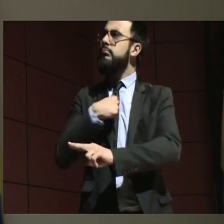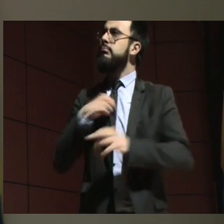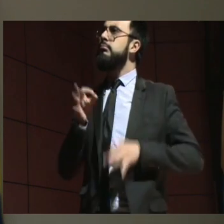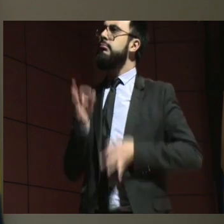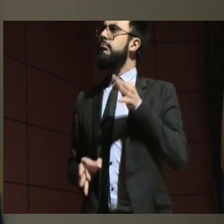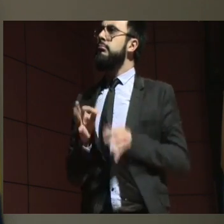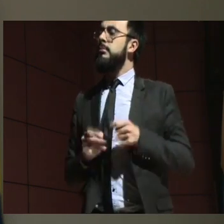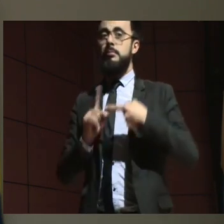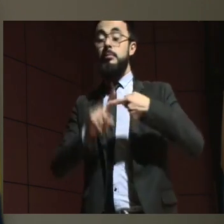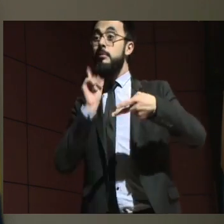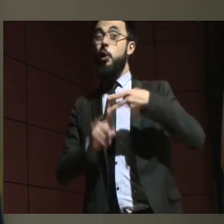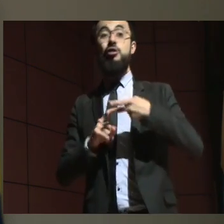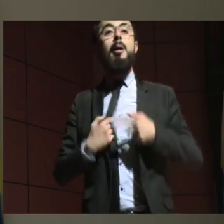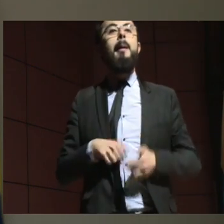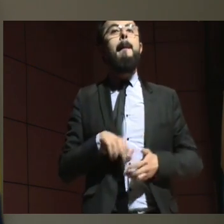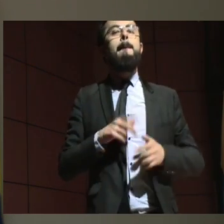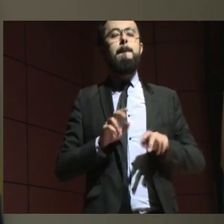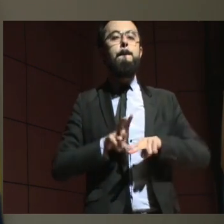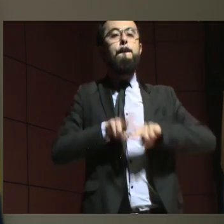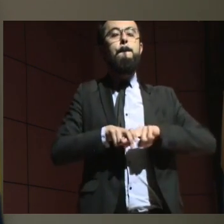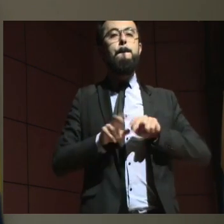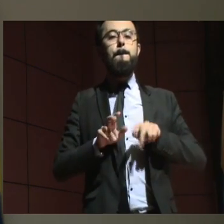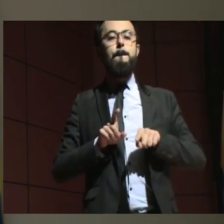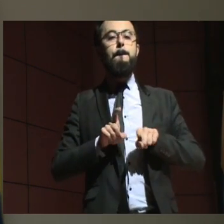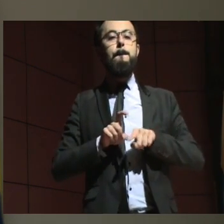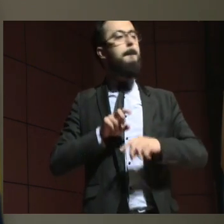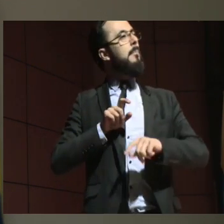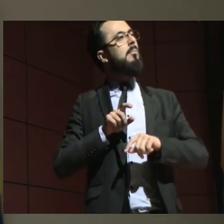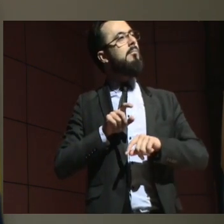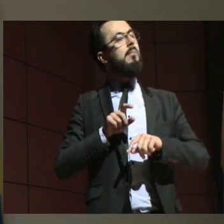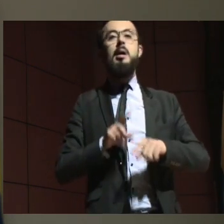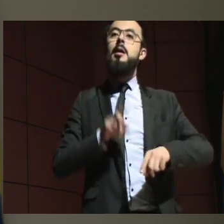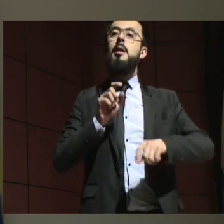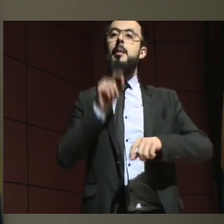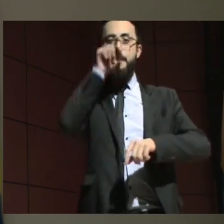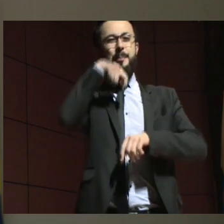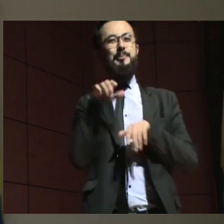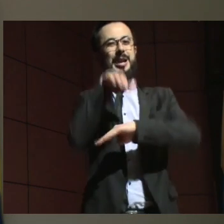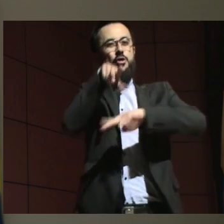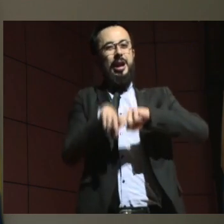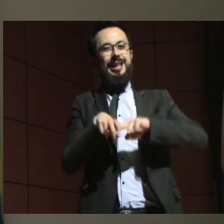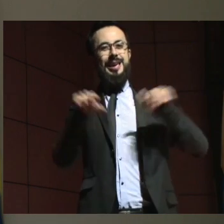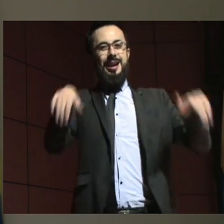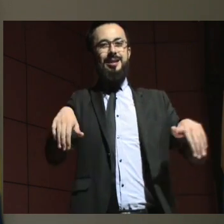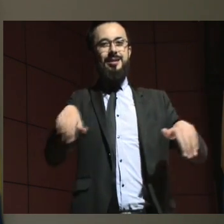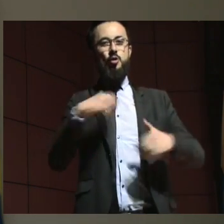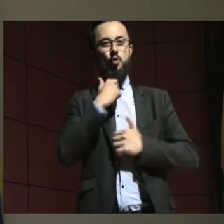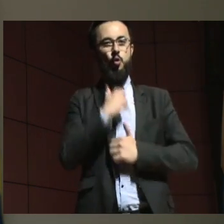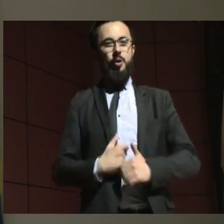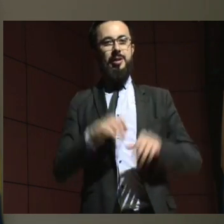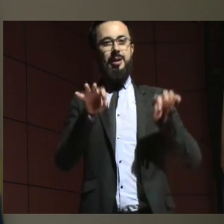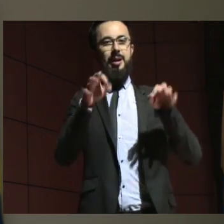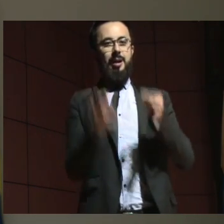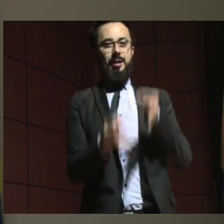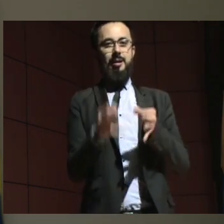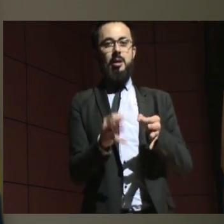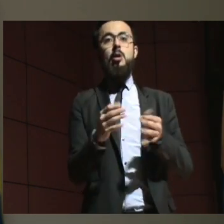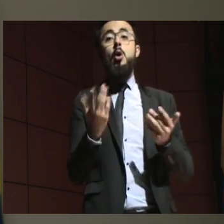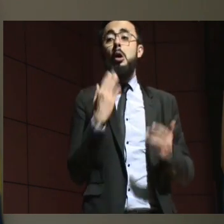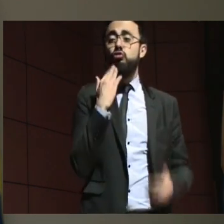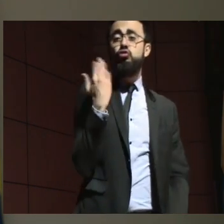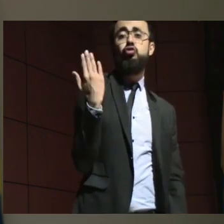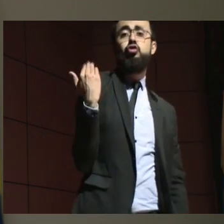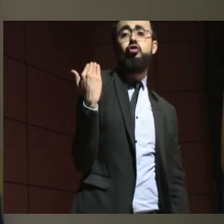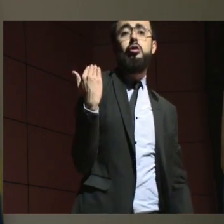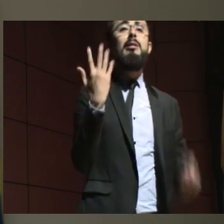son movimientos que pasaron, en el peor de los casos, hace 60 años, hace 50 años en muchos países. En